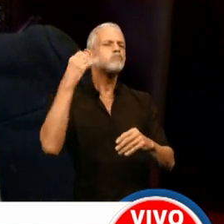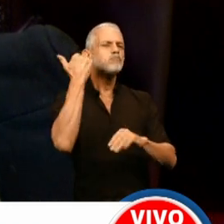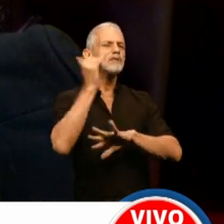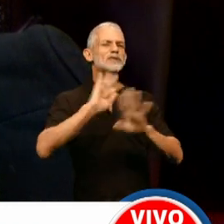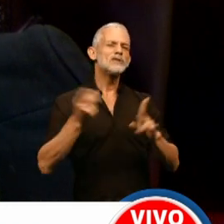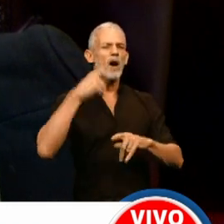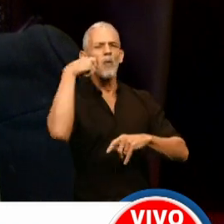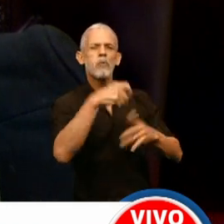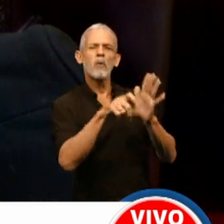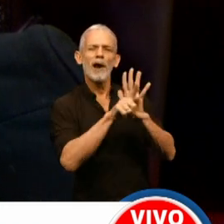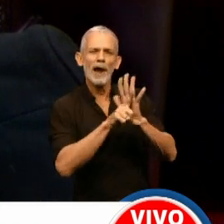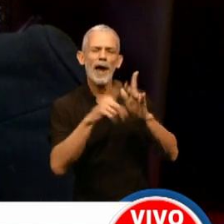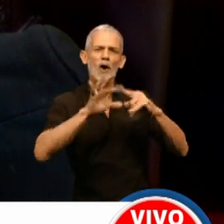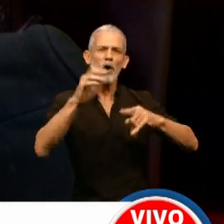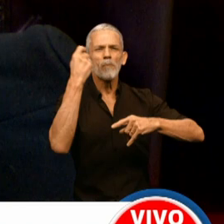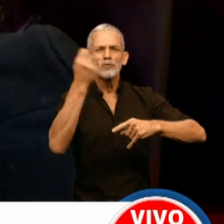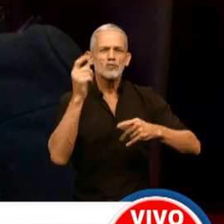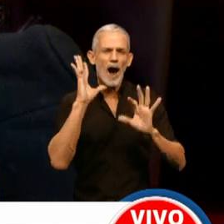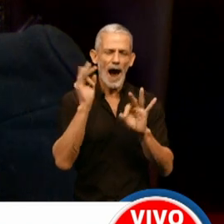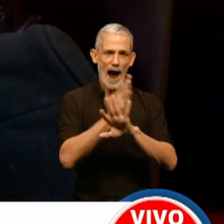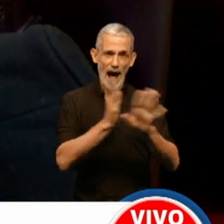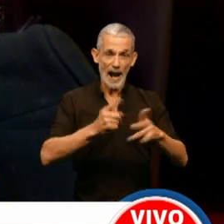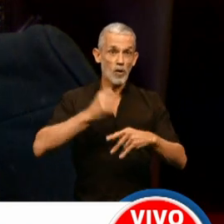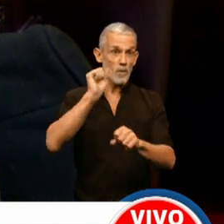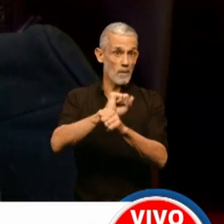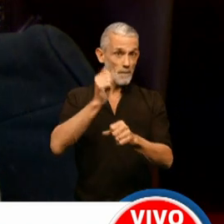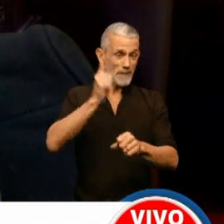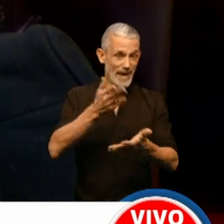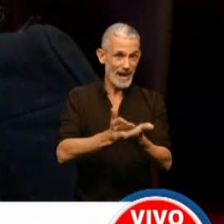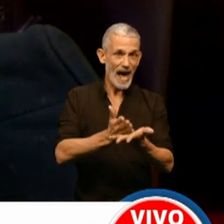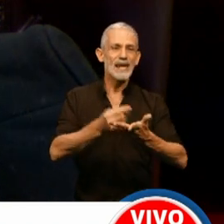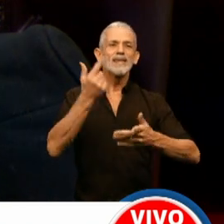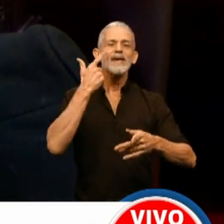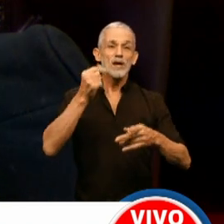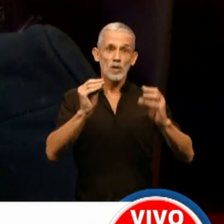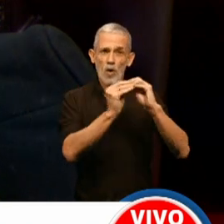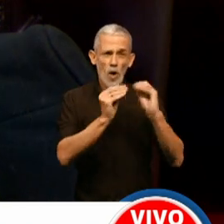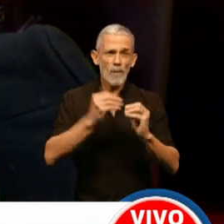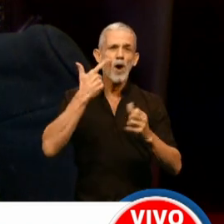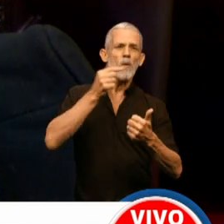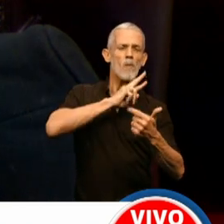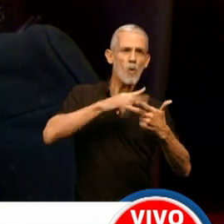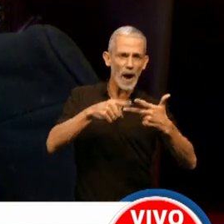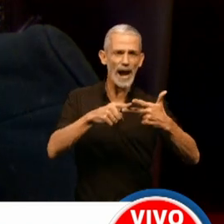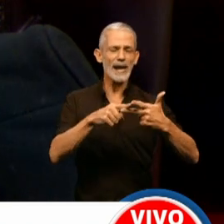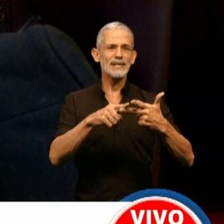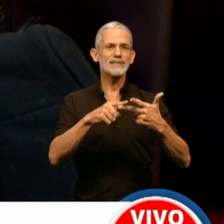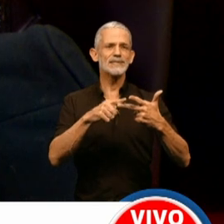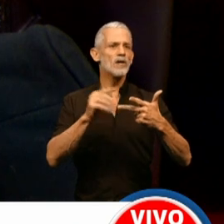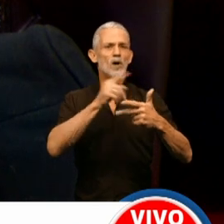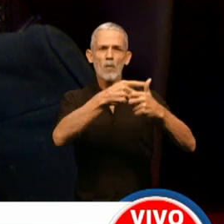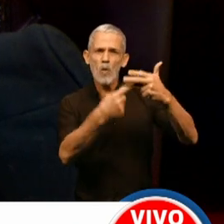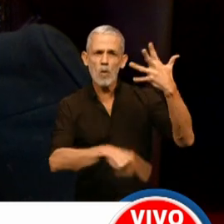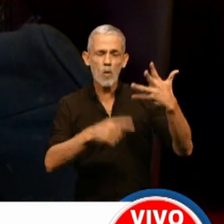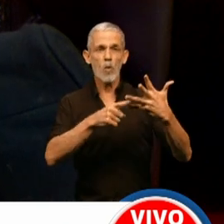contravencionales asimismo los antecedentes penales de las postulantes los postulantes se les postulantes